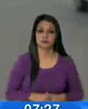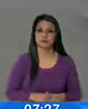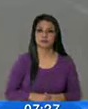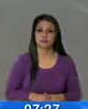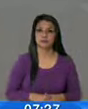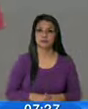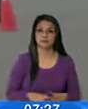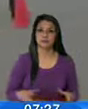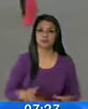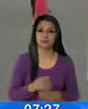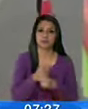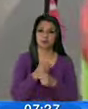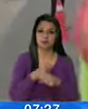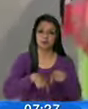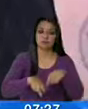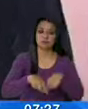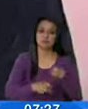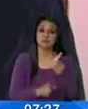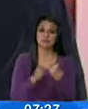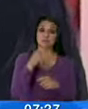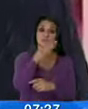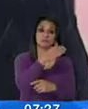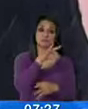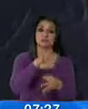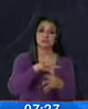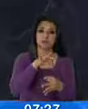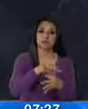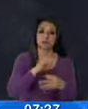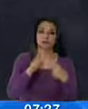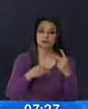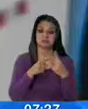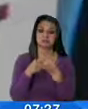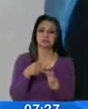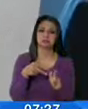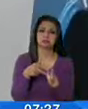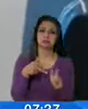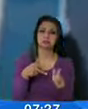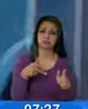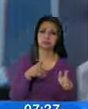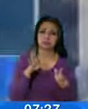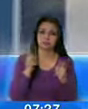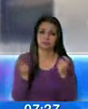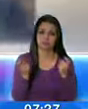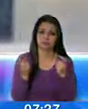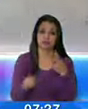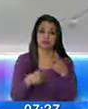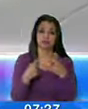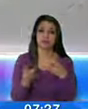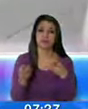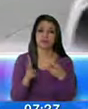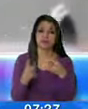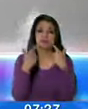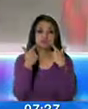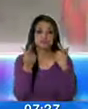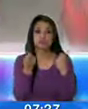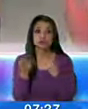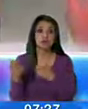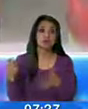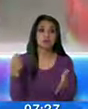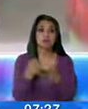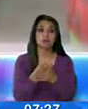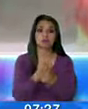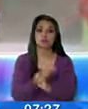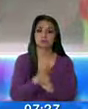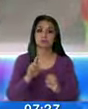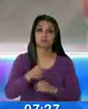Ofrecer seguridad vial a las personas que van a sufragar, evitar congestionamiento vehicular y asimismo evitar accidentes, es lo que la Comisión